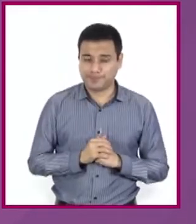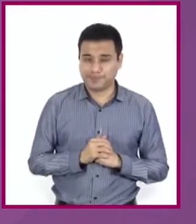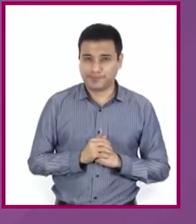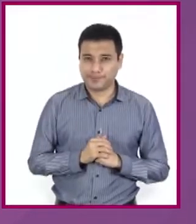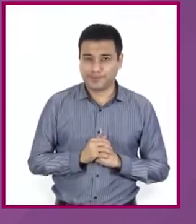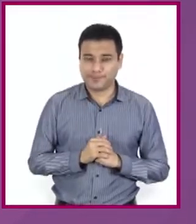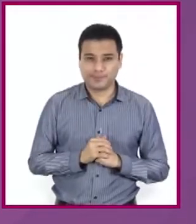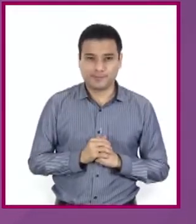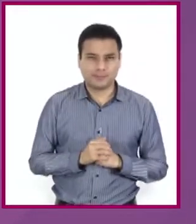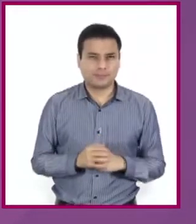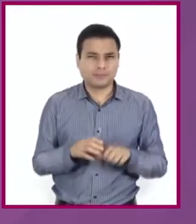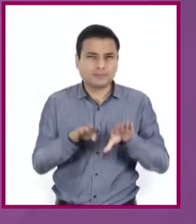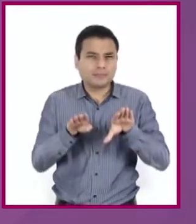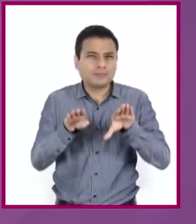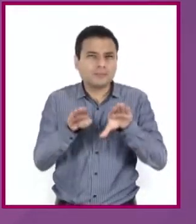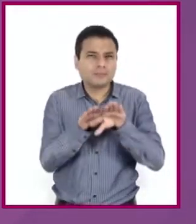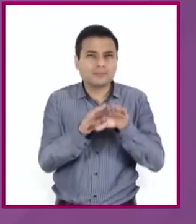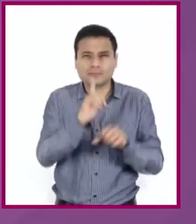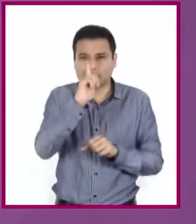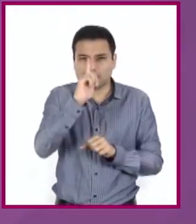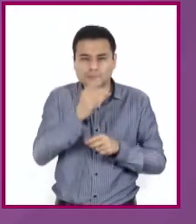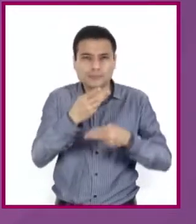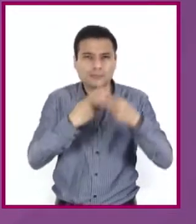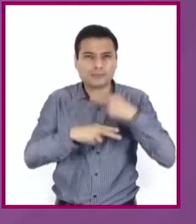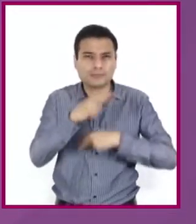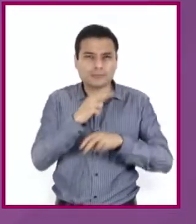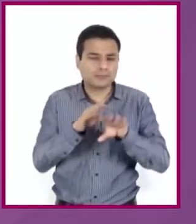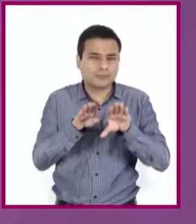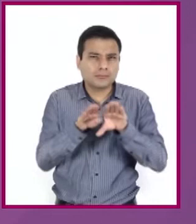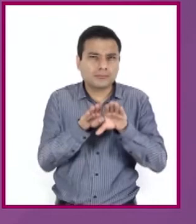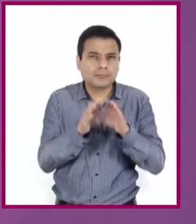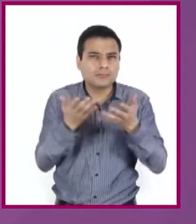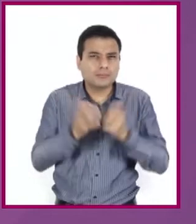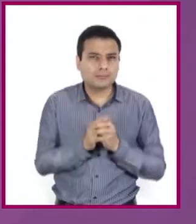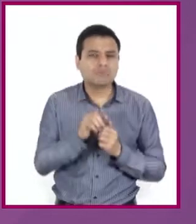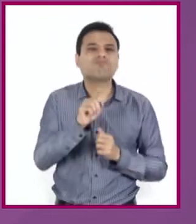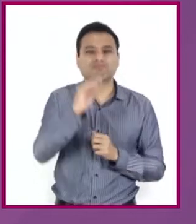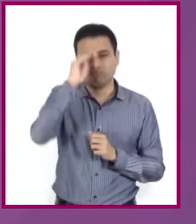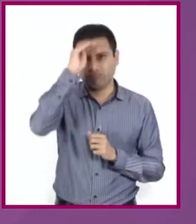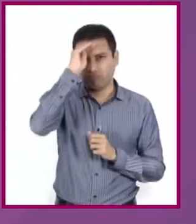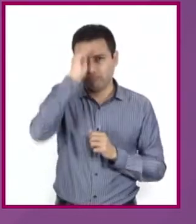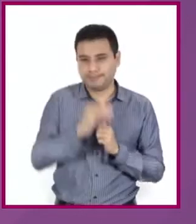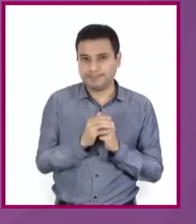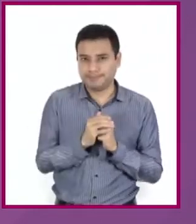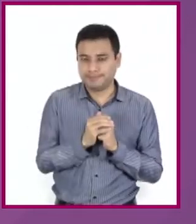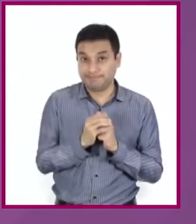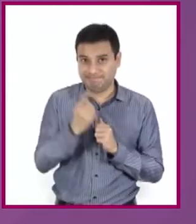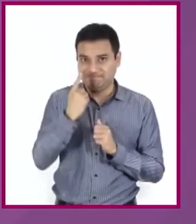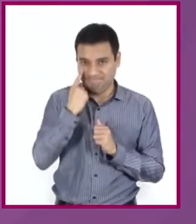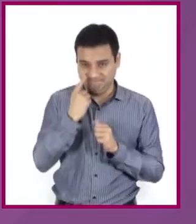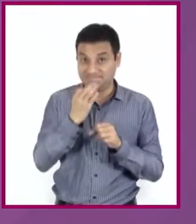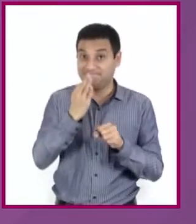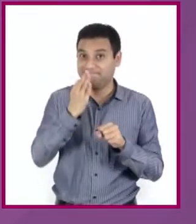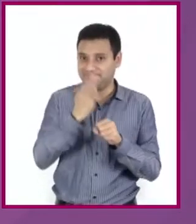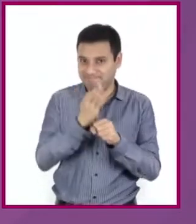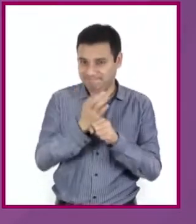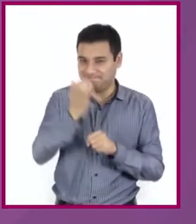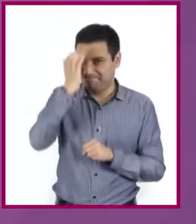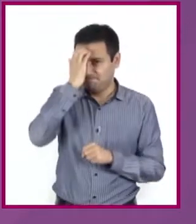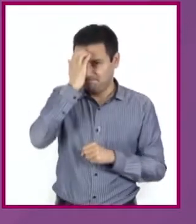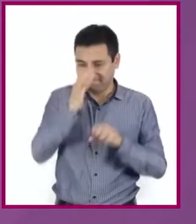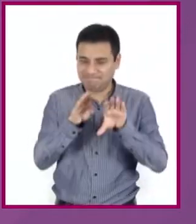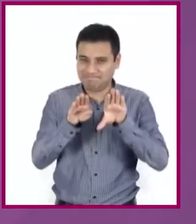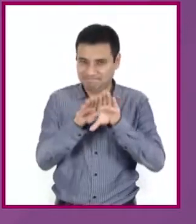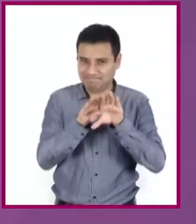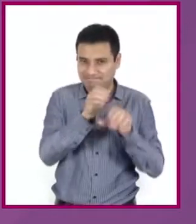¿Cómo creen que se genera y llega la electricidad a su comunidad? Los invito a que conozcamos las etapas del proceso